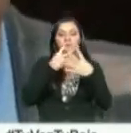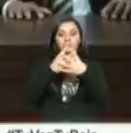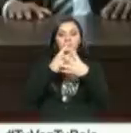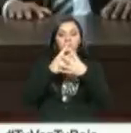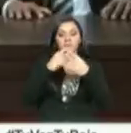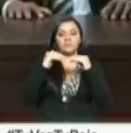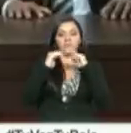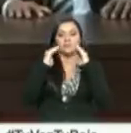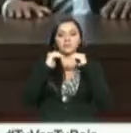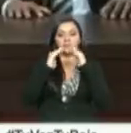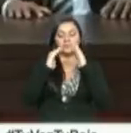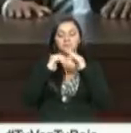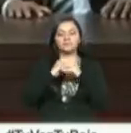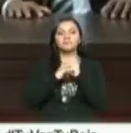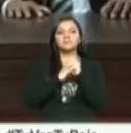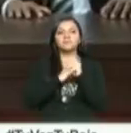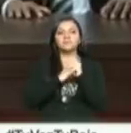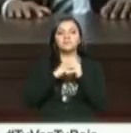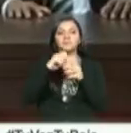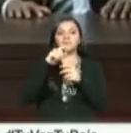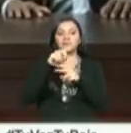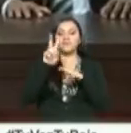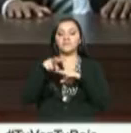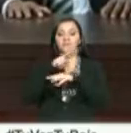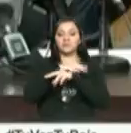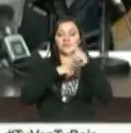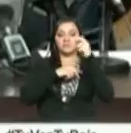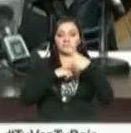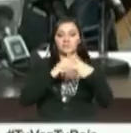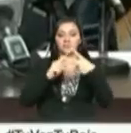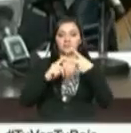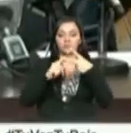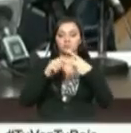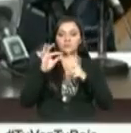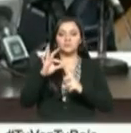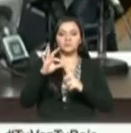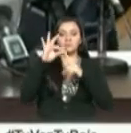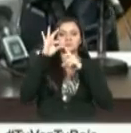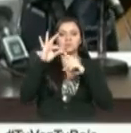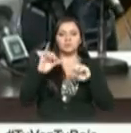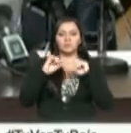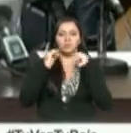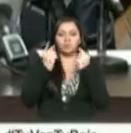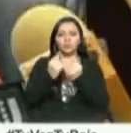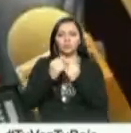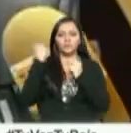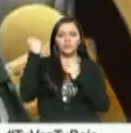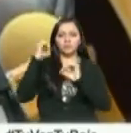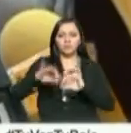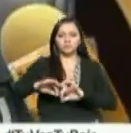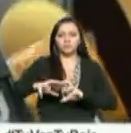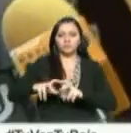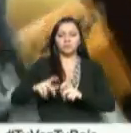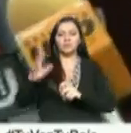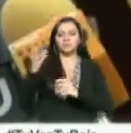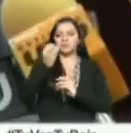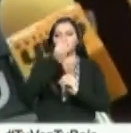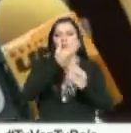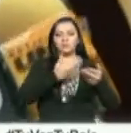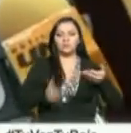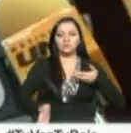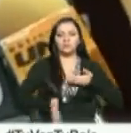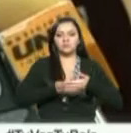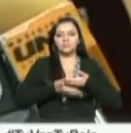Panamá. Caraballo, fiscal segundo especializado contra la delincuencia organizada, señaló que llevan información para reforzar